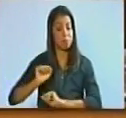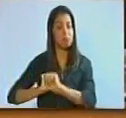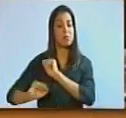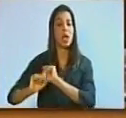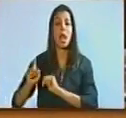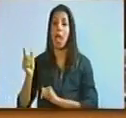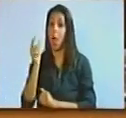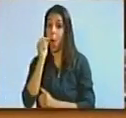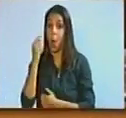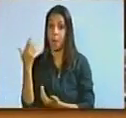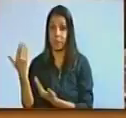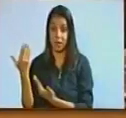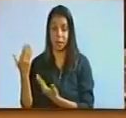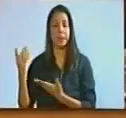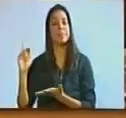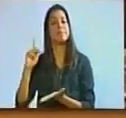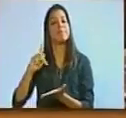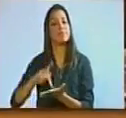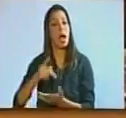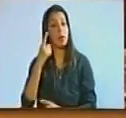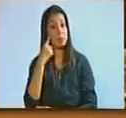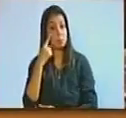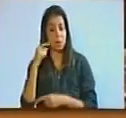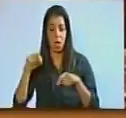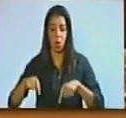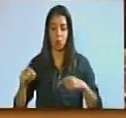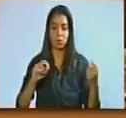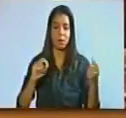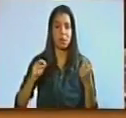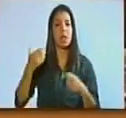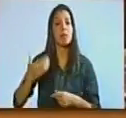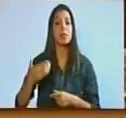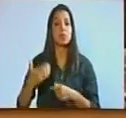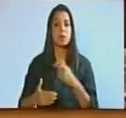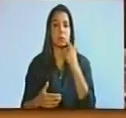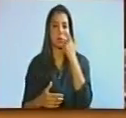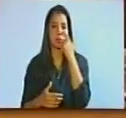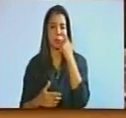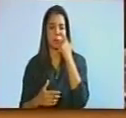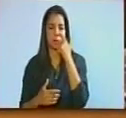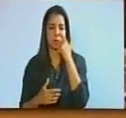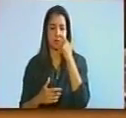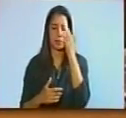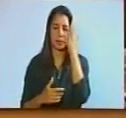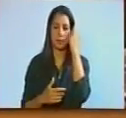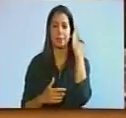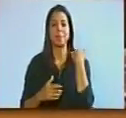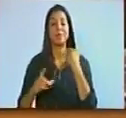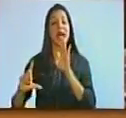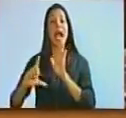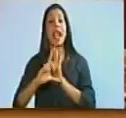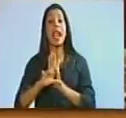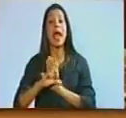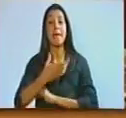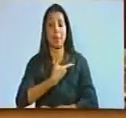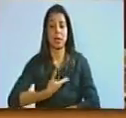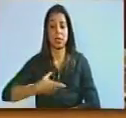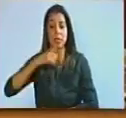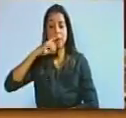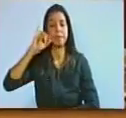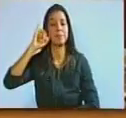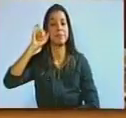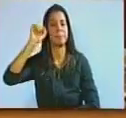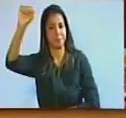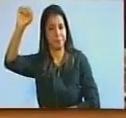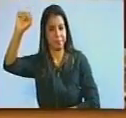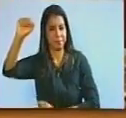presenciando justamente este debate tan importante. Es una ley presentada por el presidente Nicolás Maduro